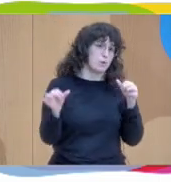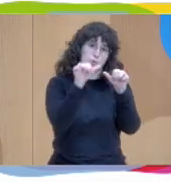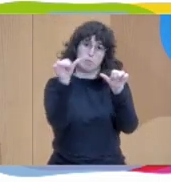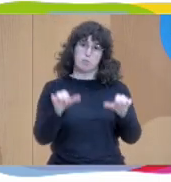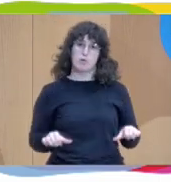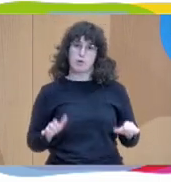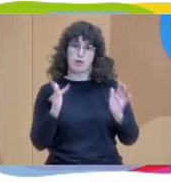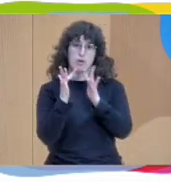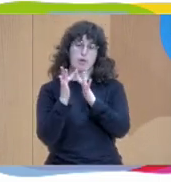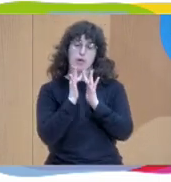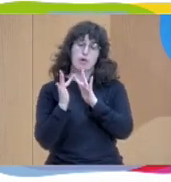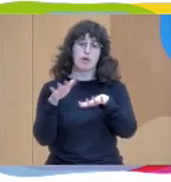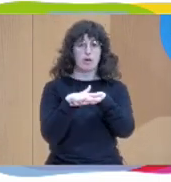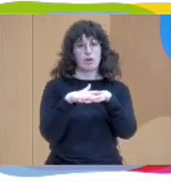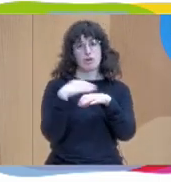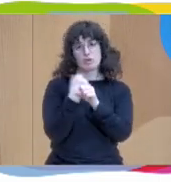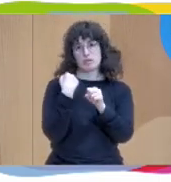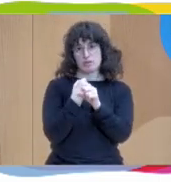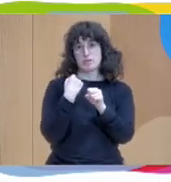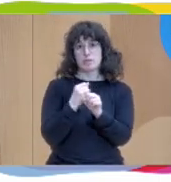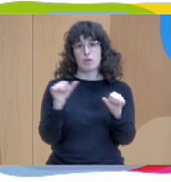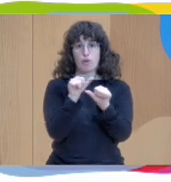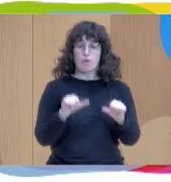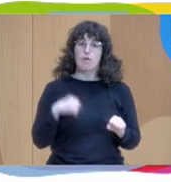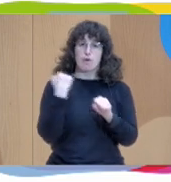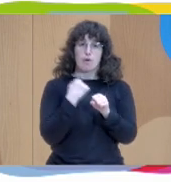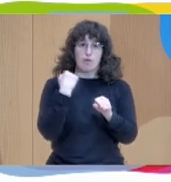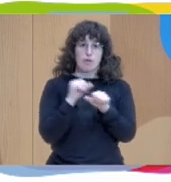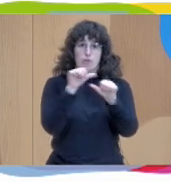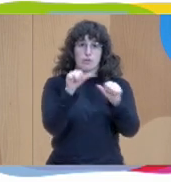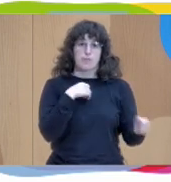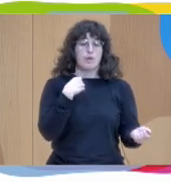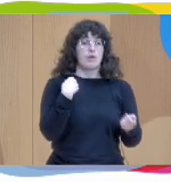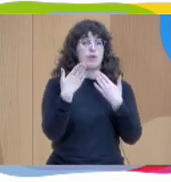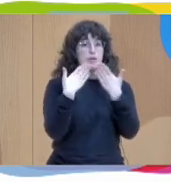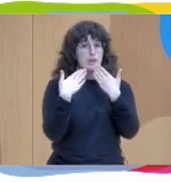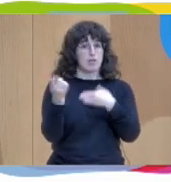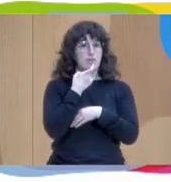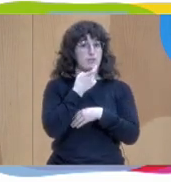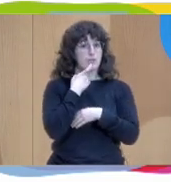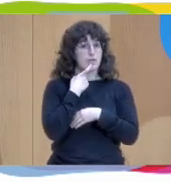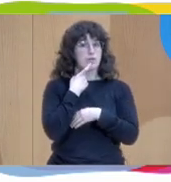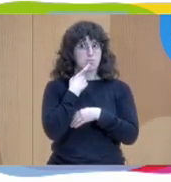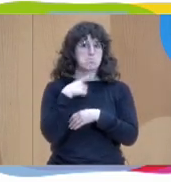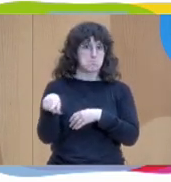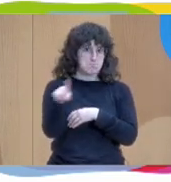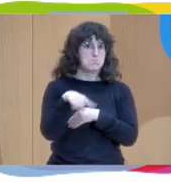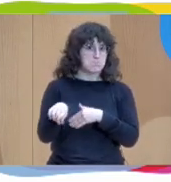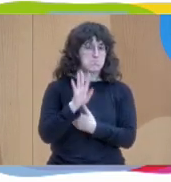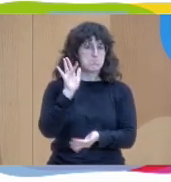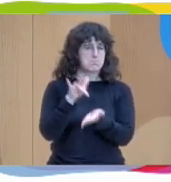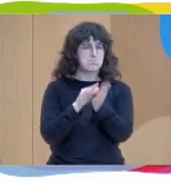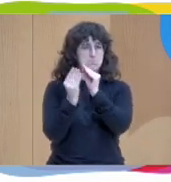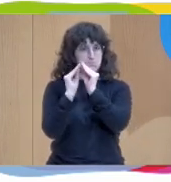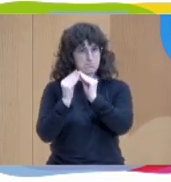en Red vimos como las formas de trabajar del modelo dialógico en Finlandia habían elaborado formas de entender entre